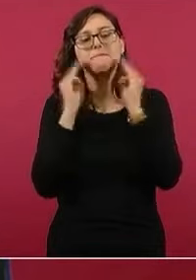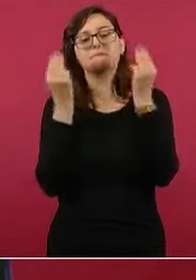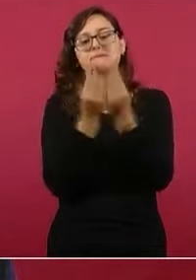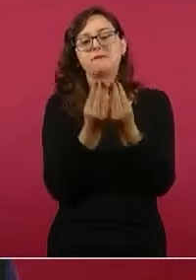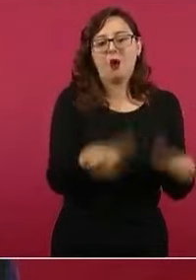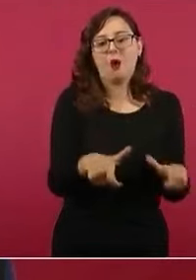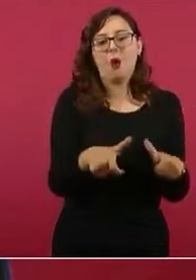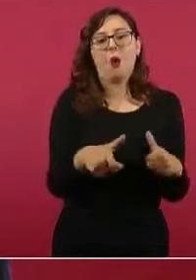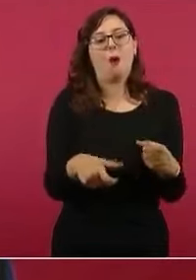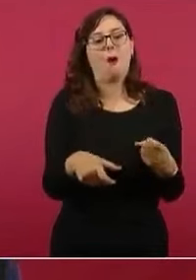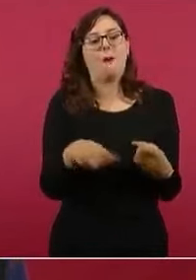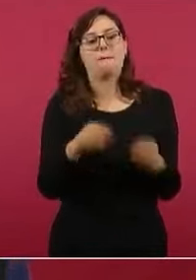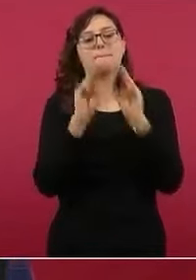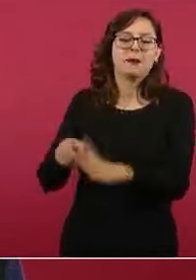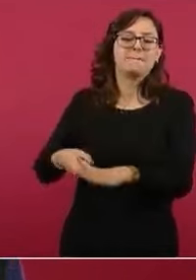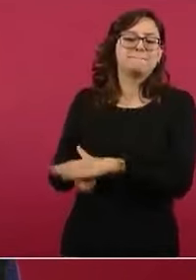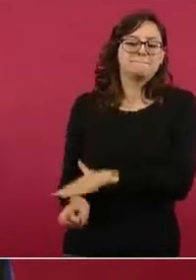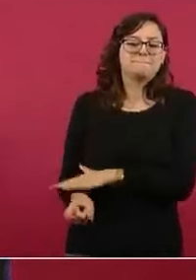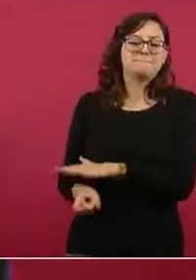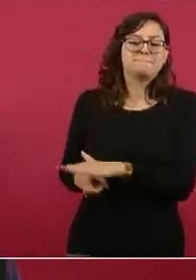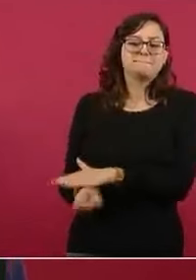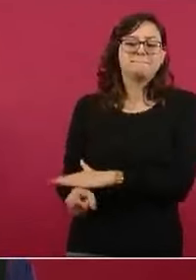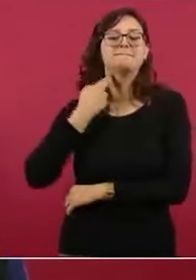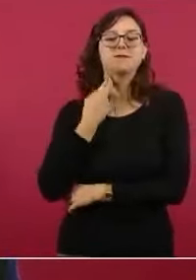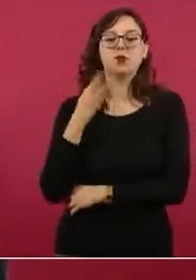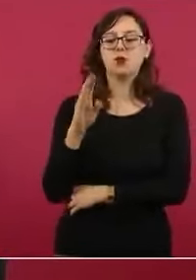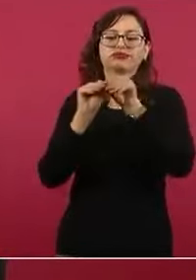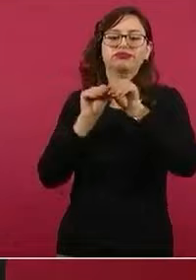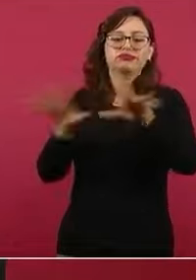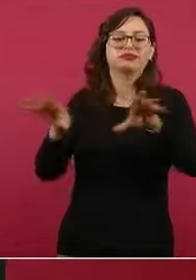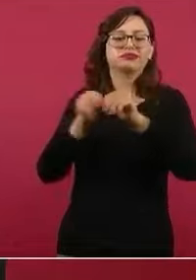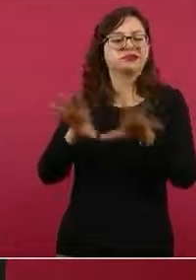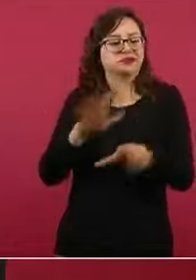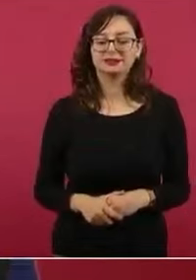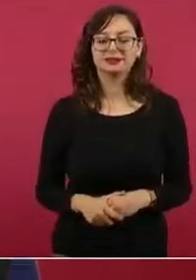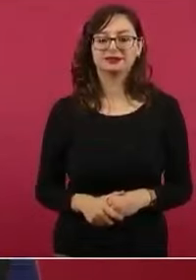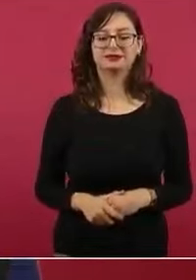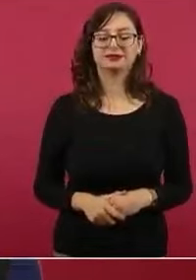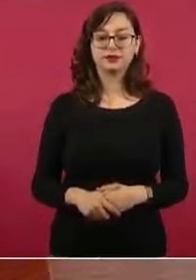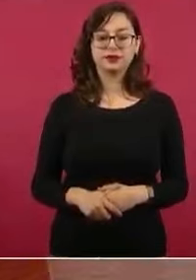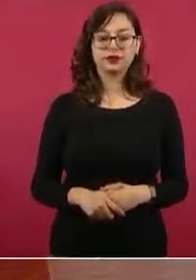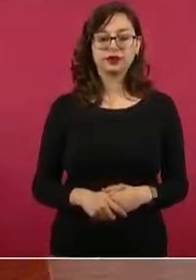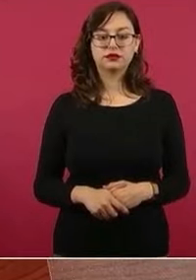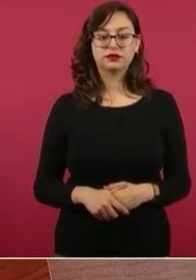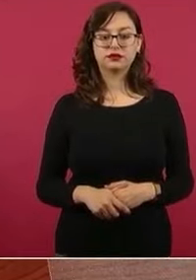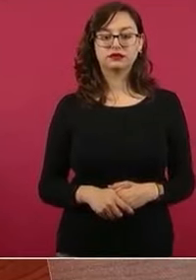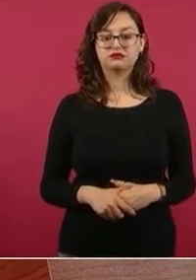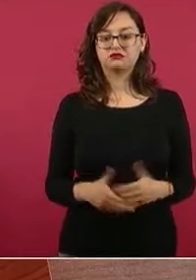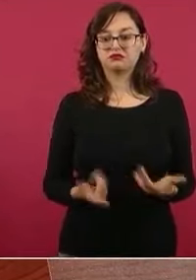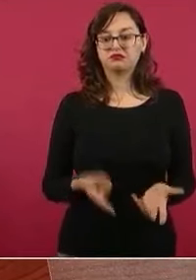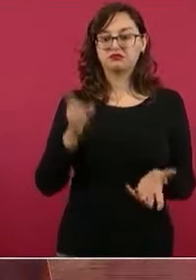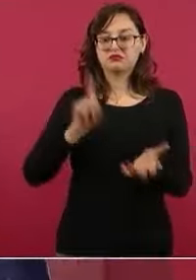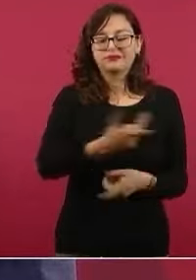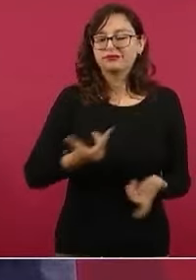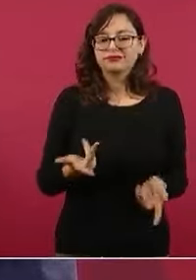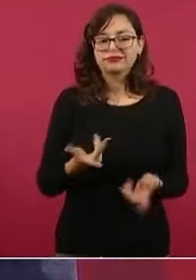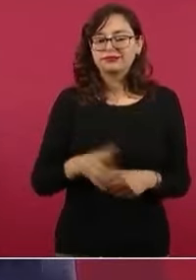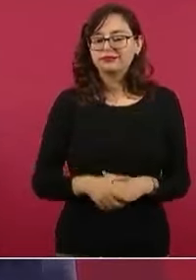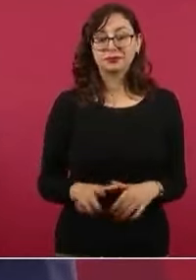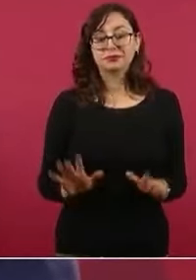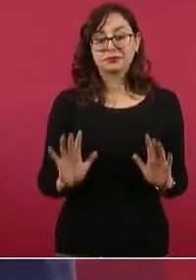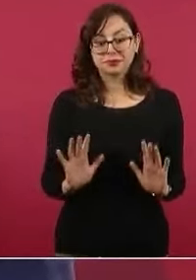poder político los que están financiando esas campañas sucias y la compra de bots, el manejo de las granjas de bots.